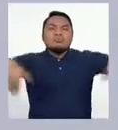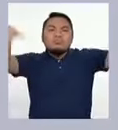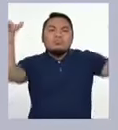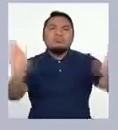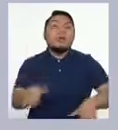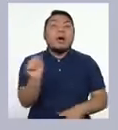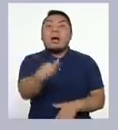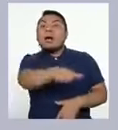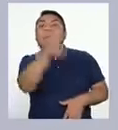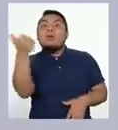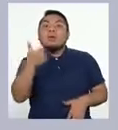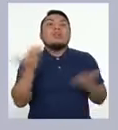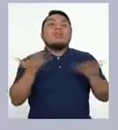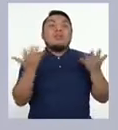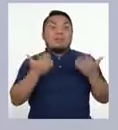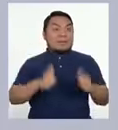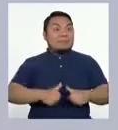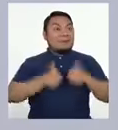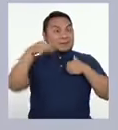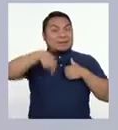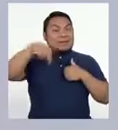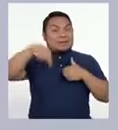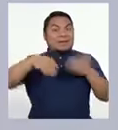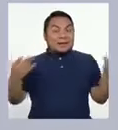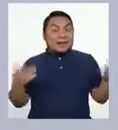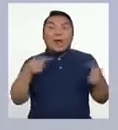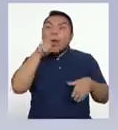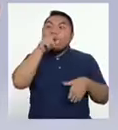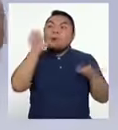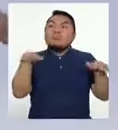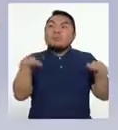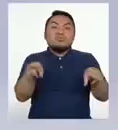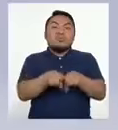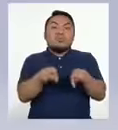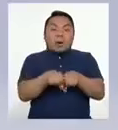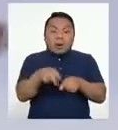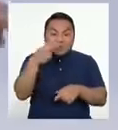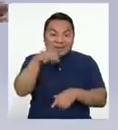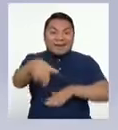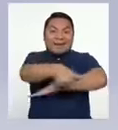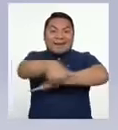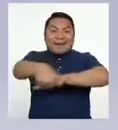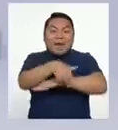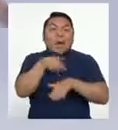Y otras viven entre nosotros como las palomas.